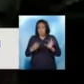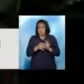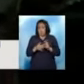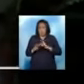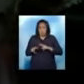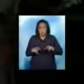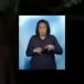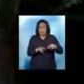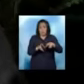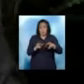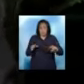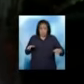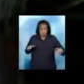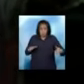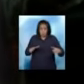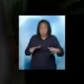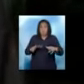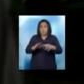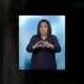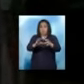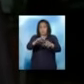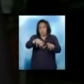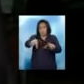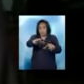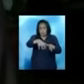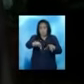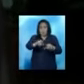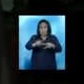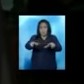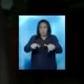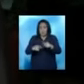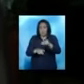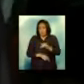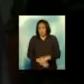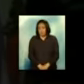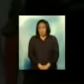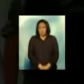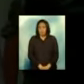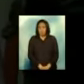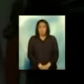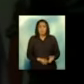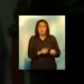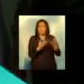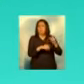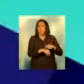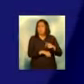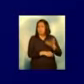y forma la laguna, esa grandaza de La Niña.